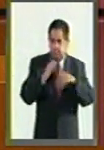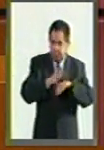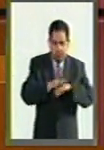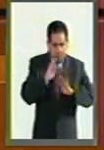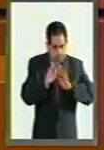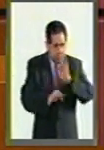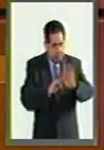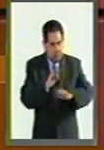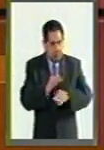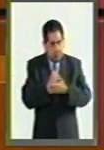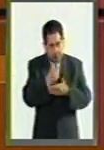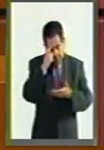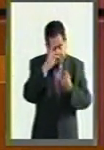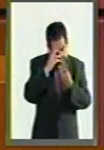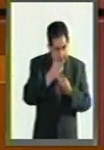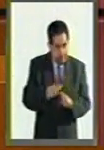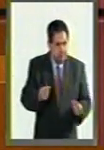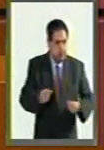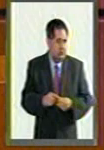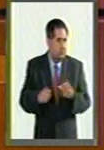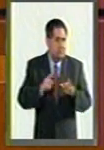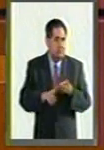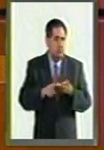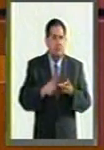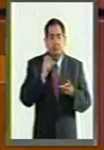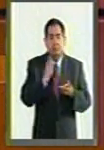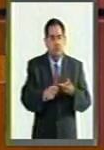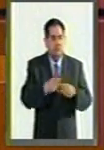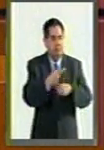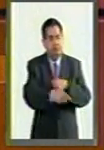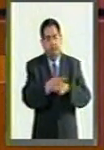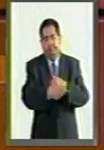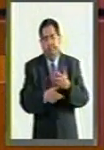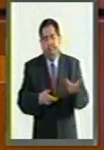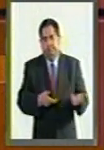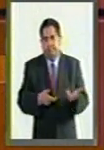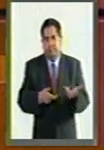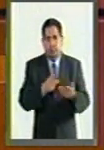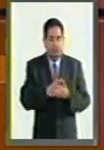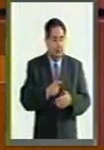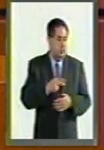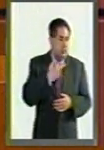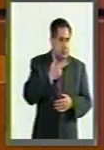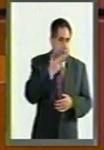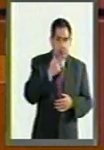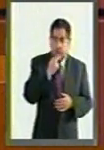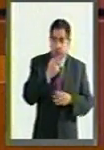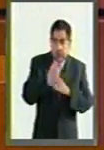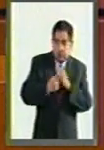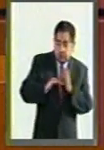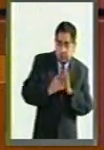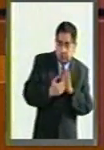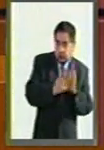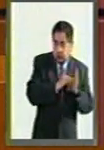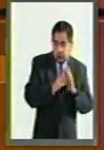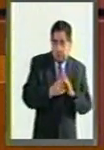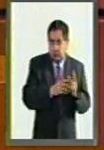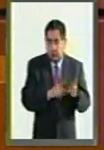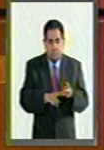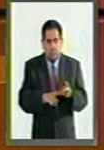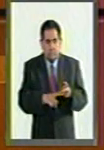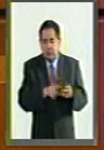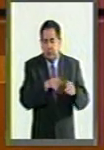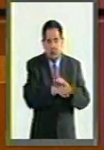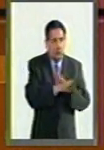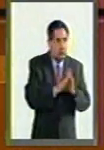para aquellos usuarios que lo requieran, los riesgos innecesarios que corren los consumidores al tener que acceder al